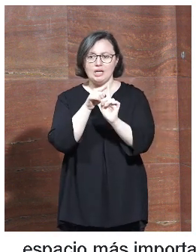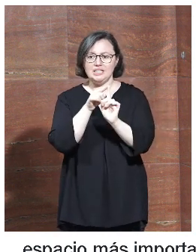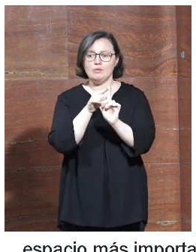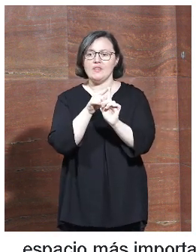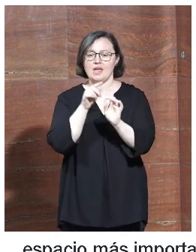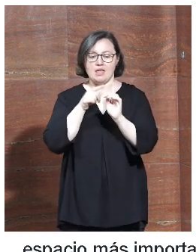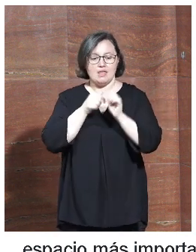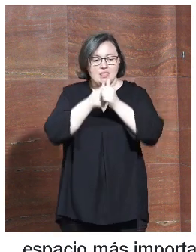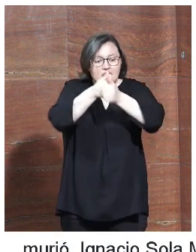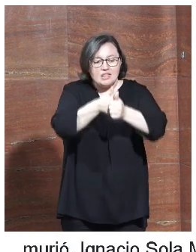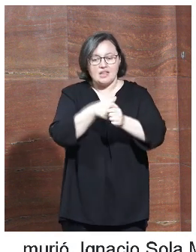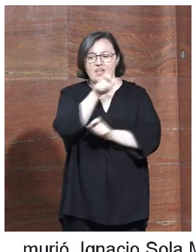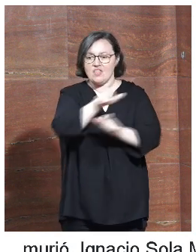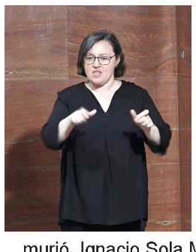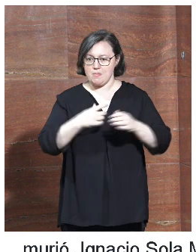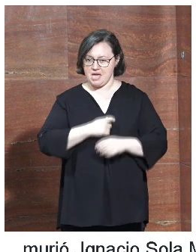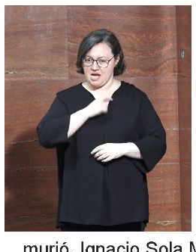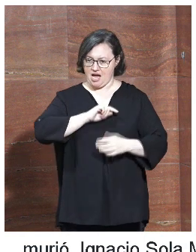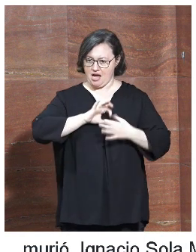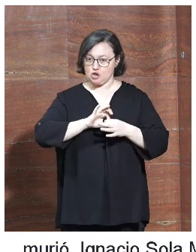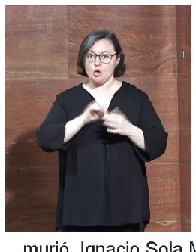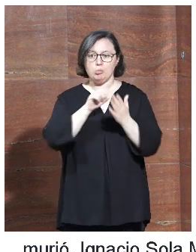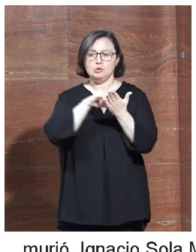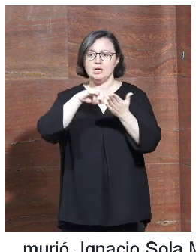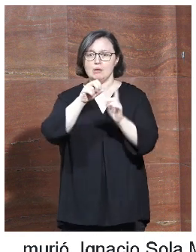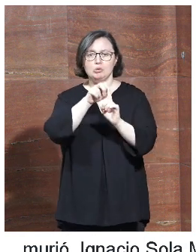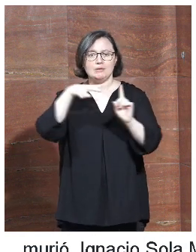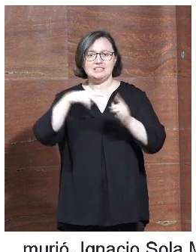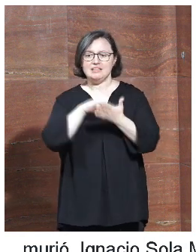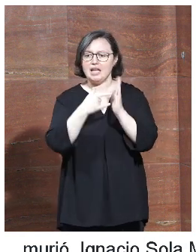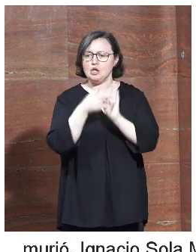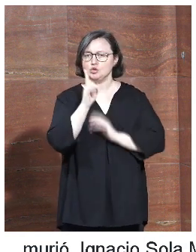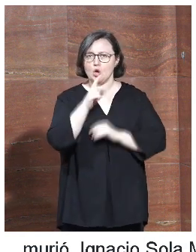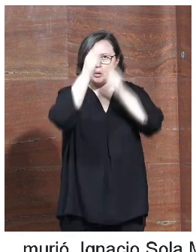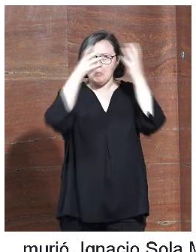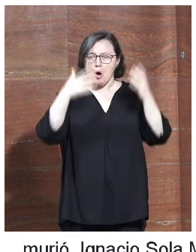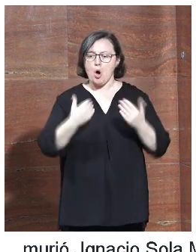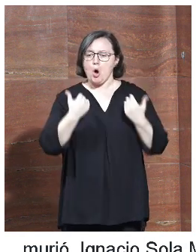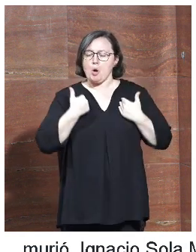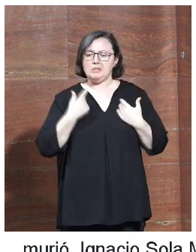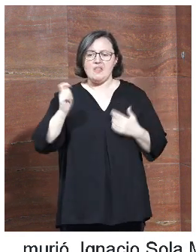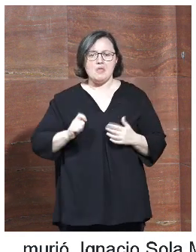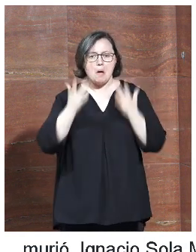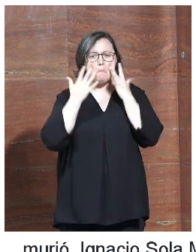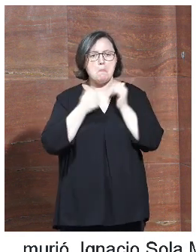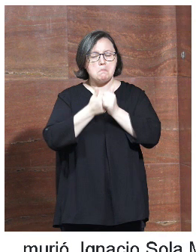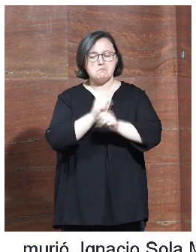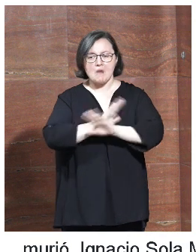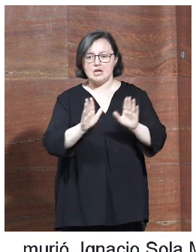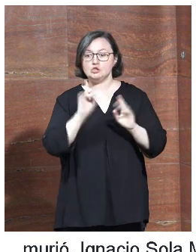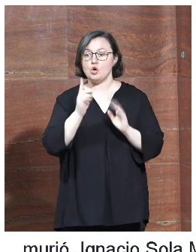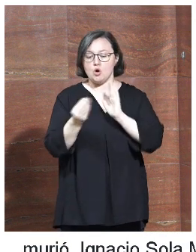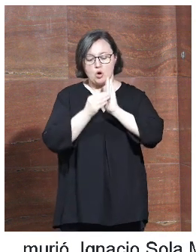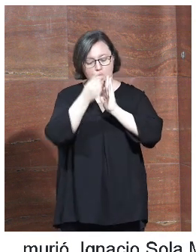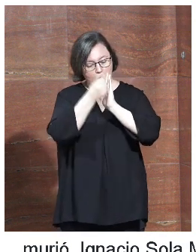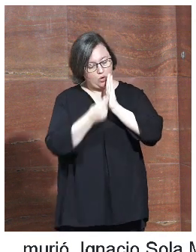también. No puede ser solo técnica o solo tener una competencia profesional que